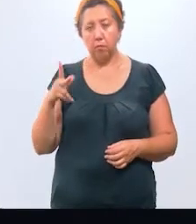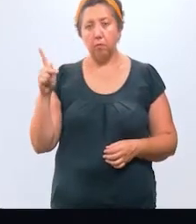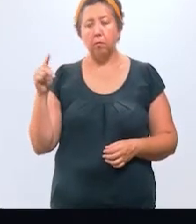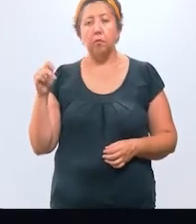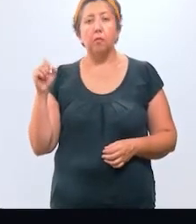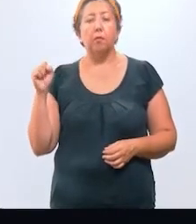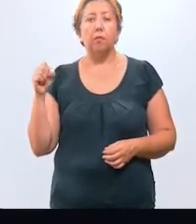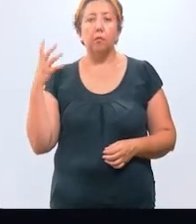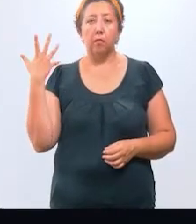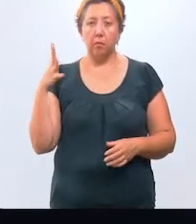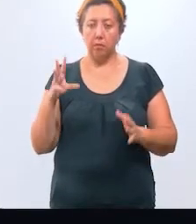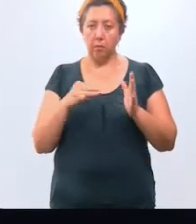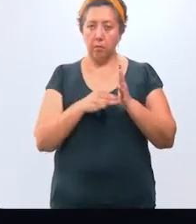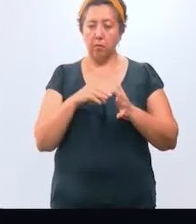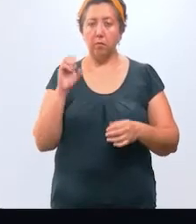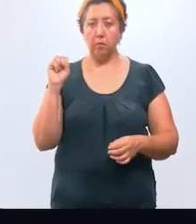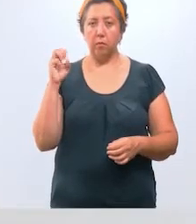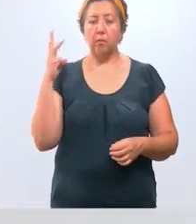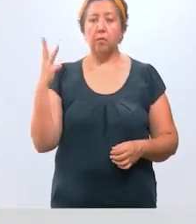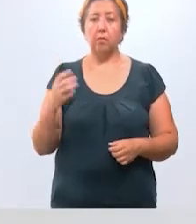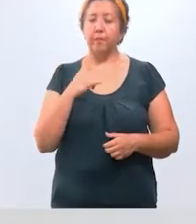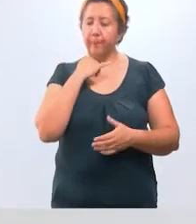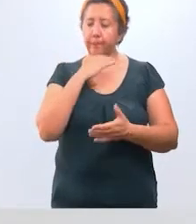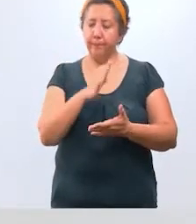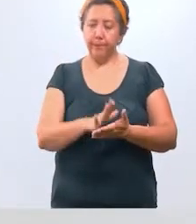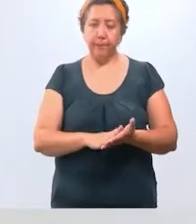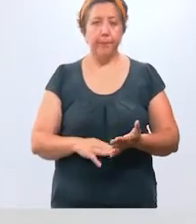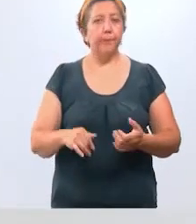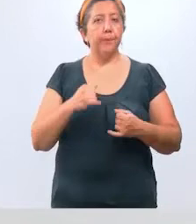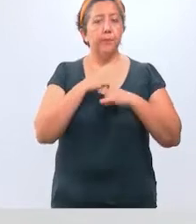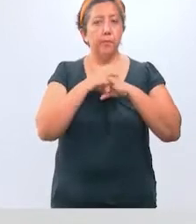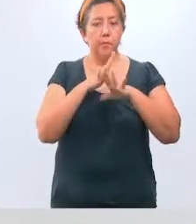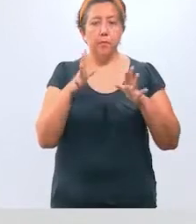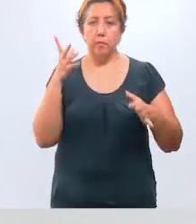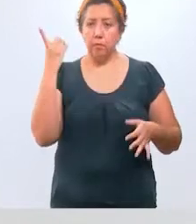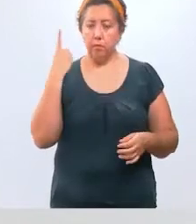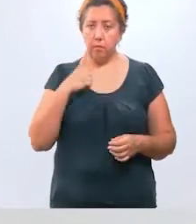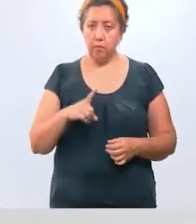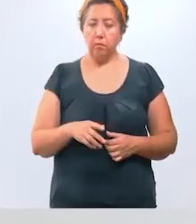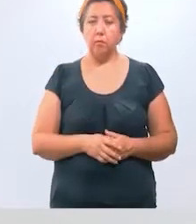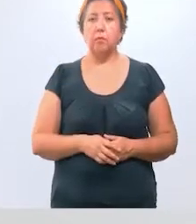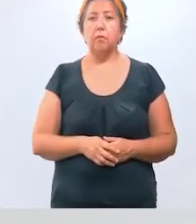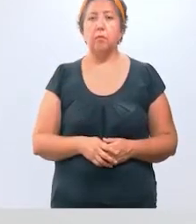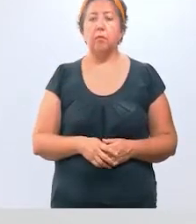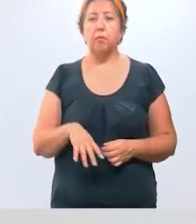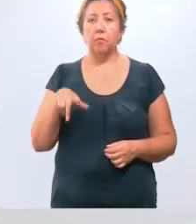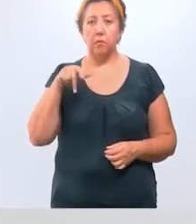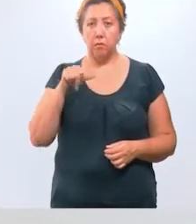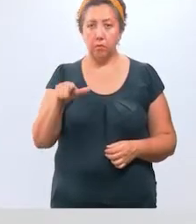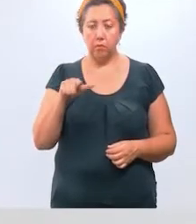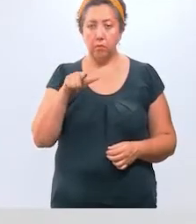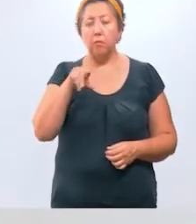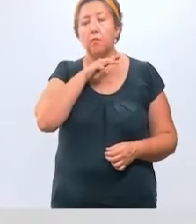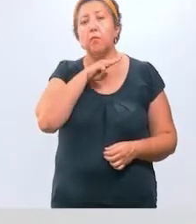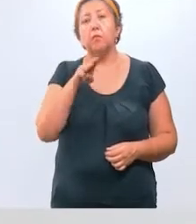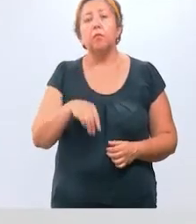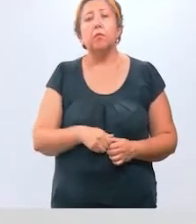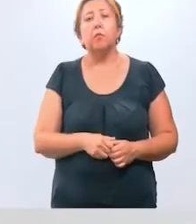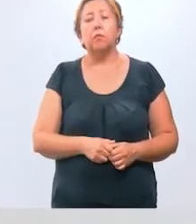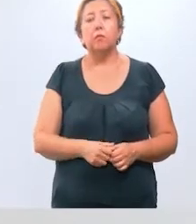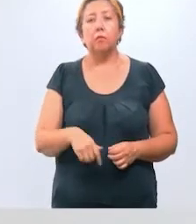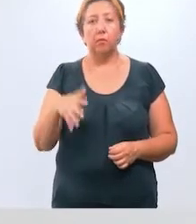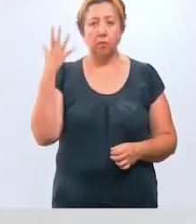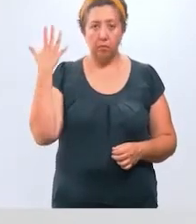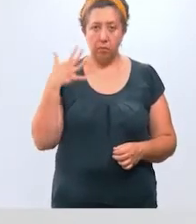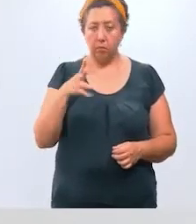zona poniente 10.063. Lamentablemente, en este parte médico informamos de 17 fallecimientos.